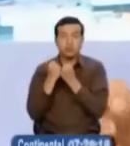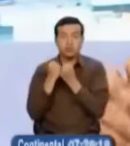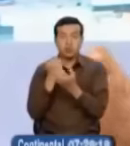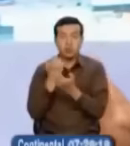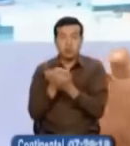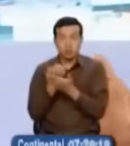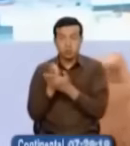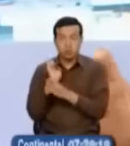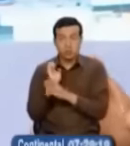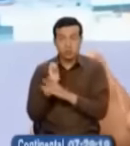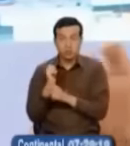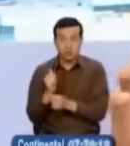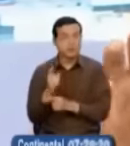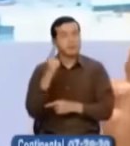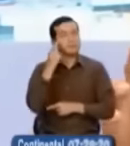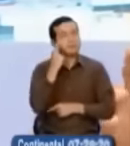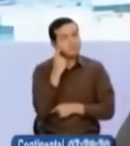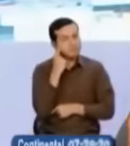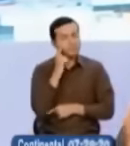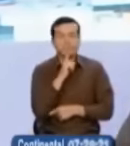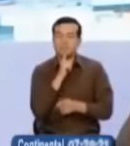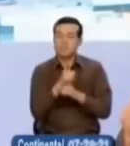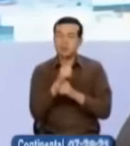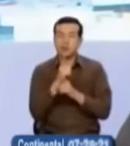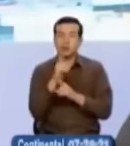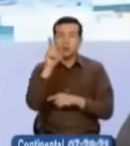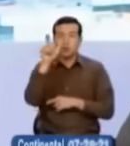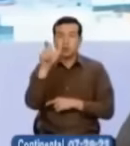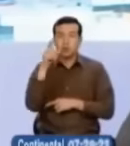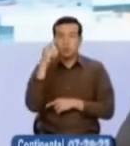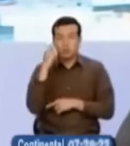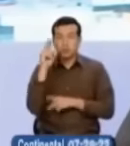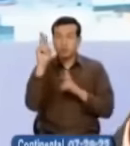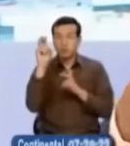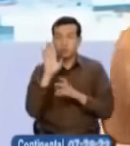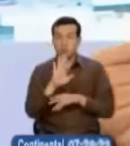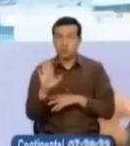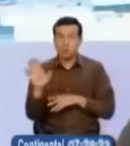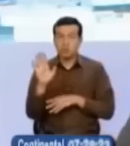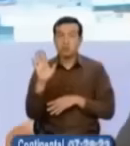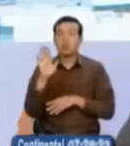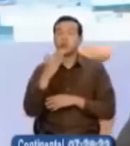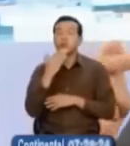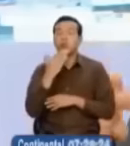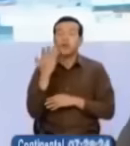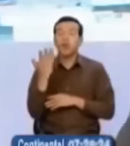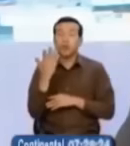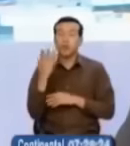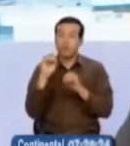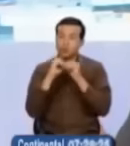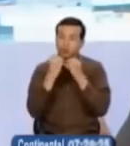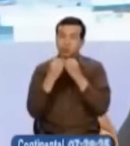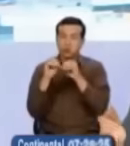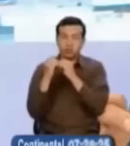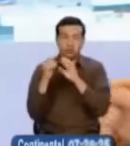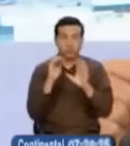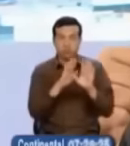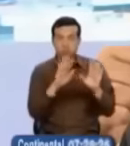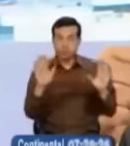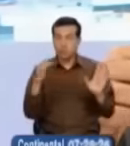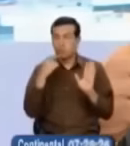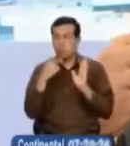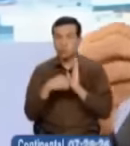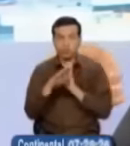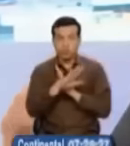del Ecuador. Allí entonces hay que determinar, no por la personalidad jurídica, sino por el comportamiento de las organizaciones. Si